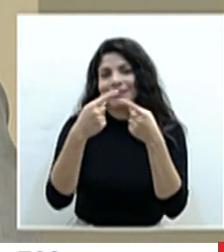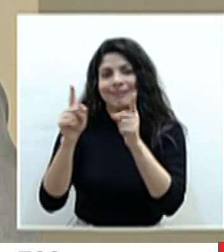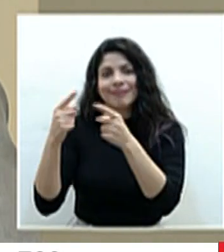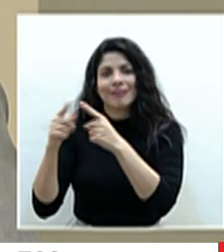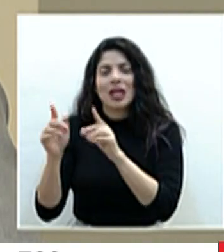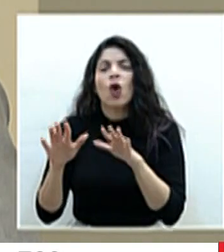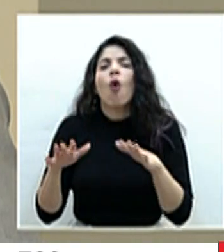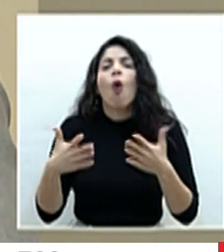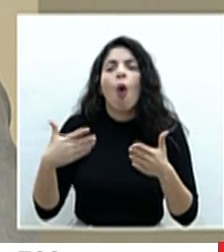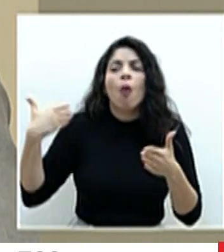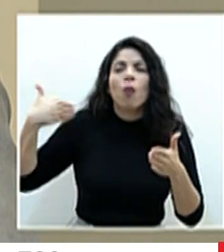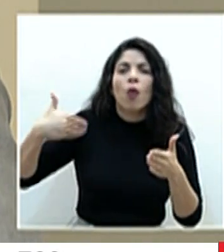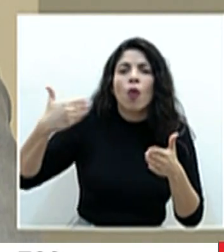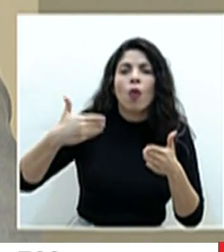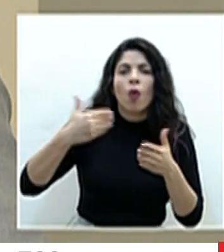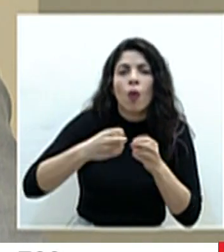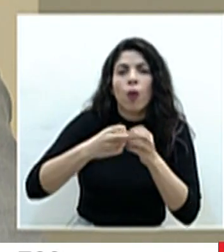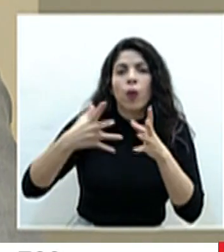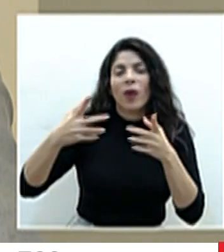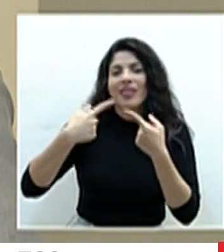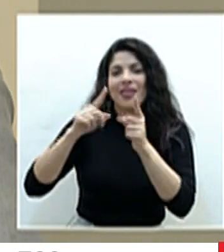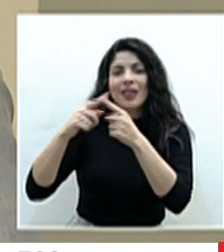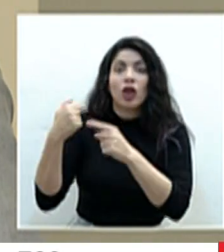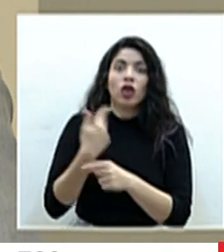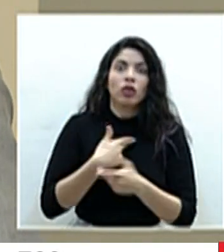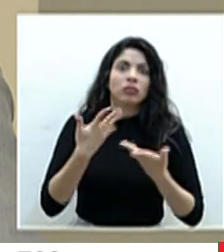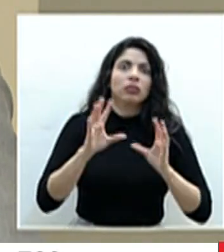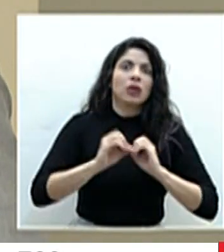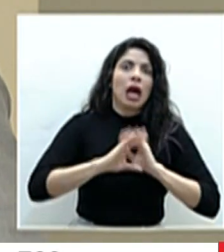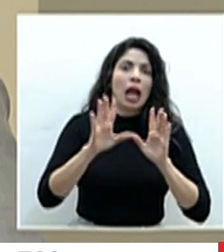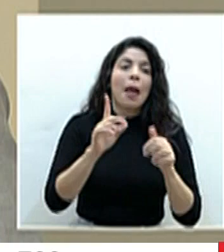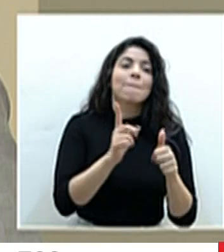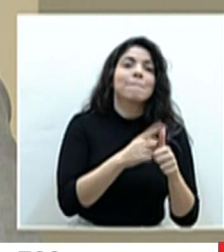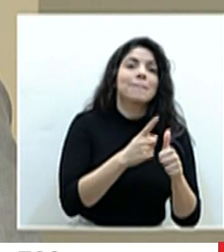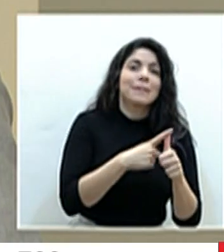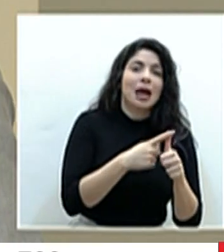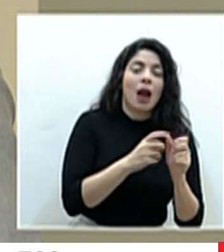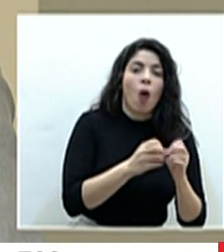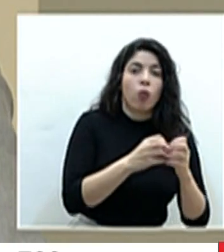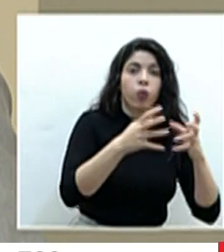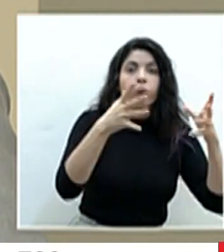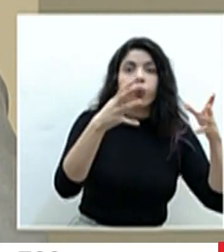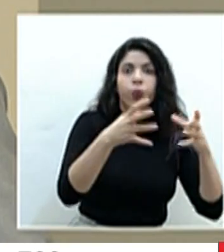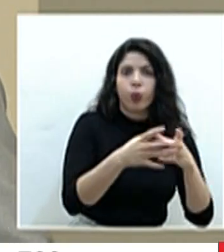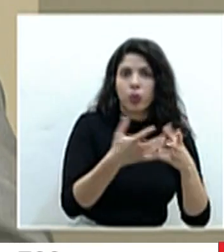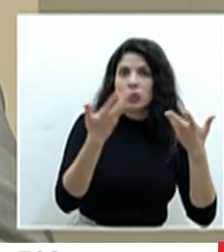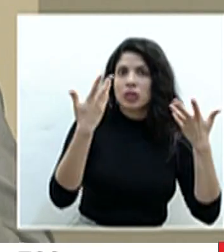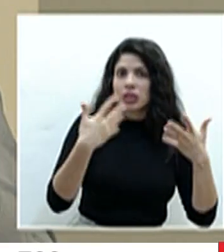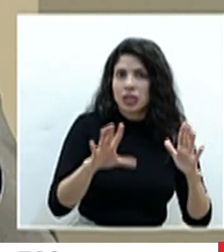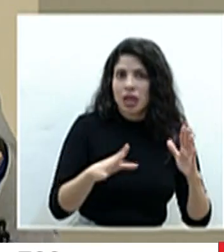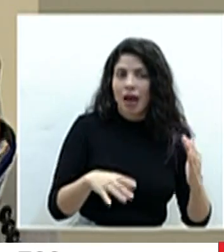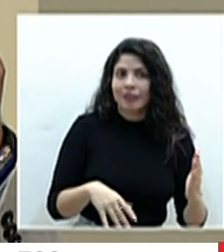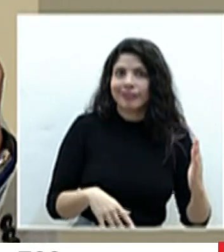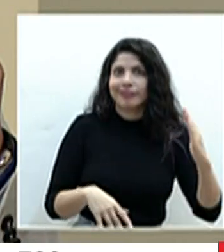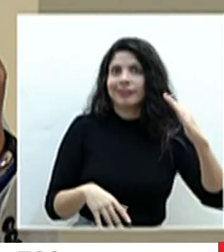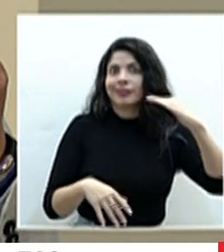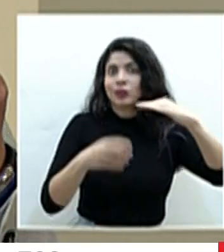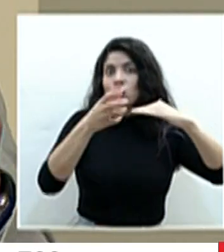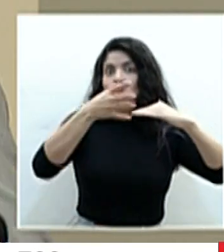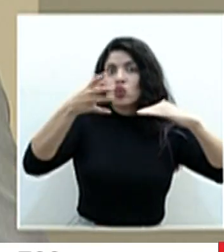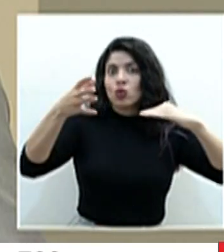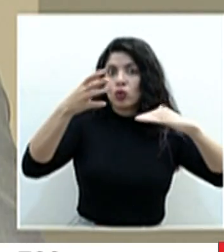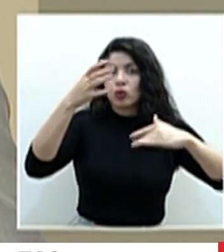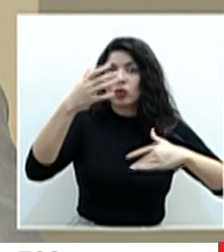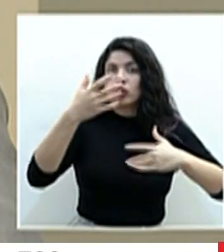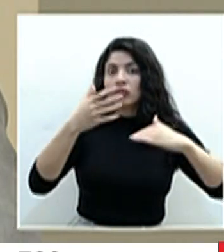ha desarrollado esa ola. Nosotros es claro que ya atravesamos por la primera ola, en donde ya empezamos a tener en un momento mayor cantidad de